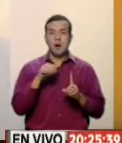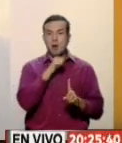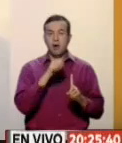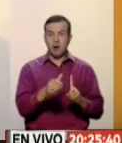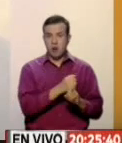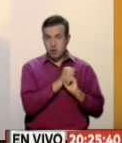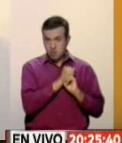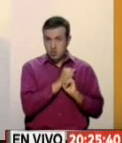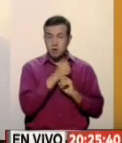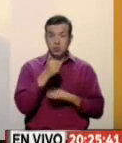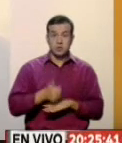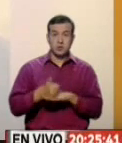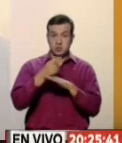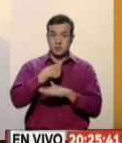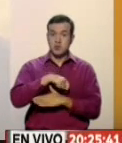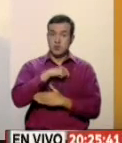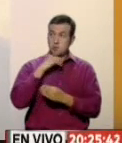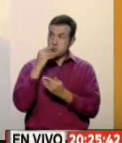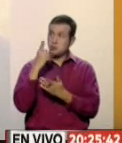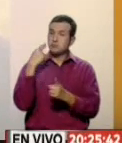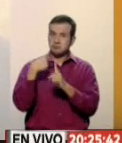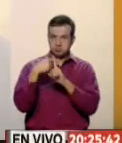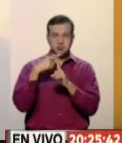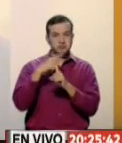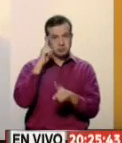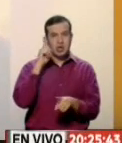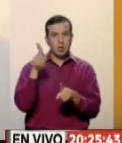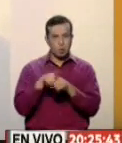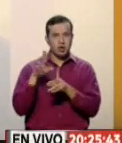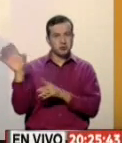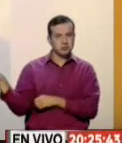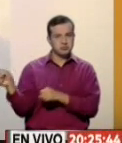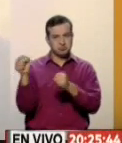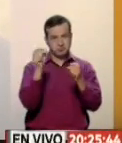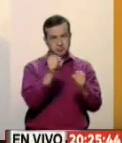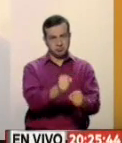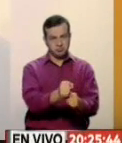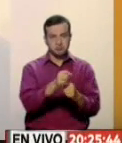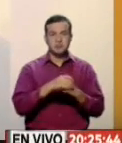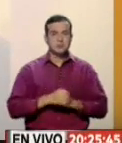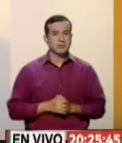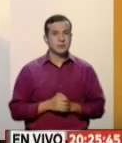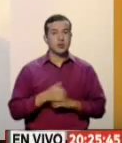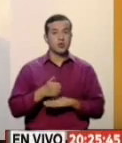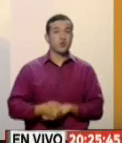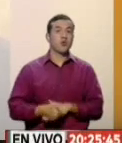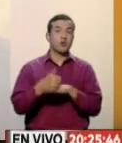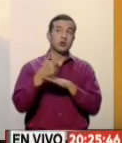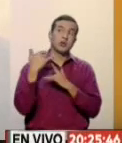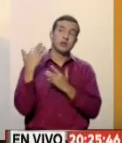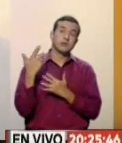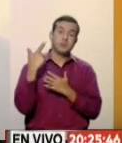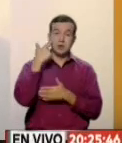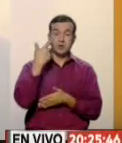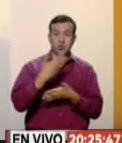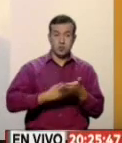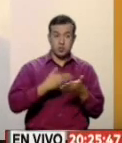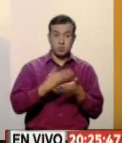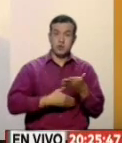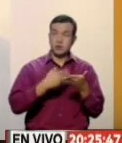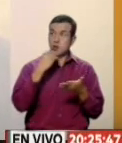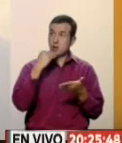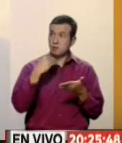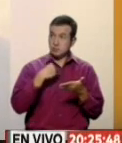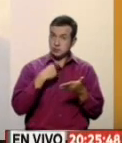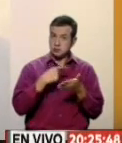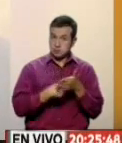Las autoridades españolas se pronunciaron positivamente en la solicitud de extradición. Sin embargo, la Corte está a la espera del documento con la